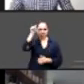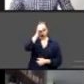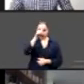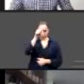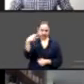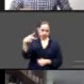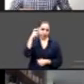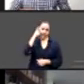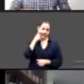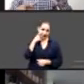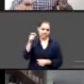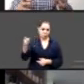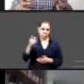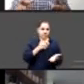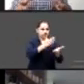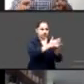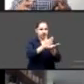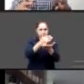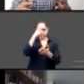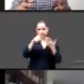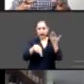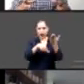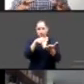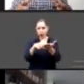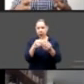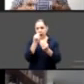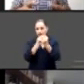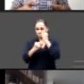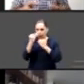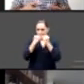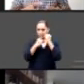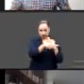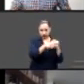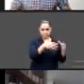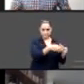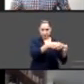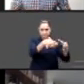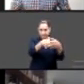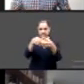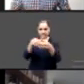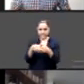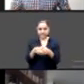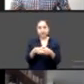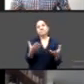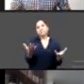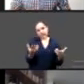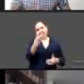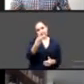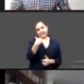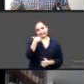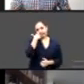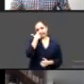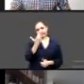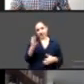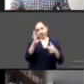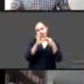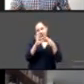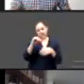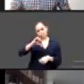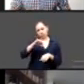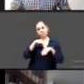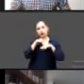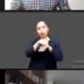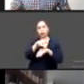comedores. Y quisiera retomar la idea central que va a ser este conversatorio de los jóvenes, de la resiliencia y de las redes